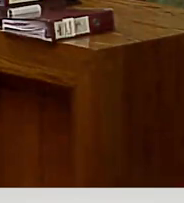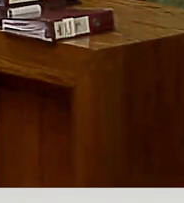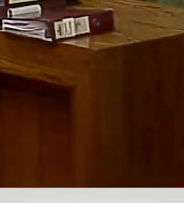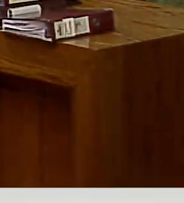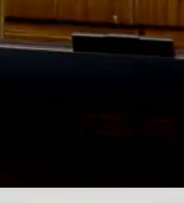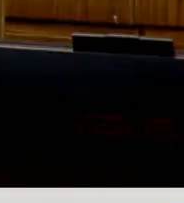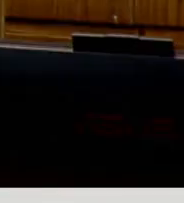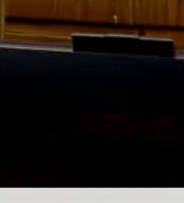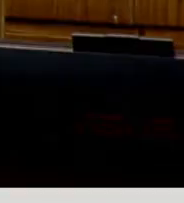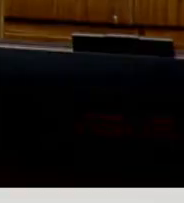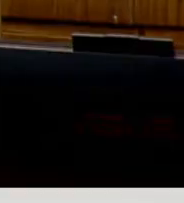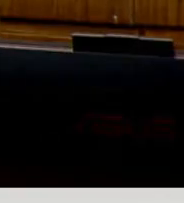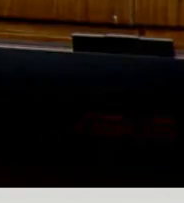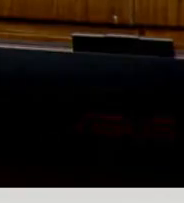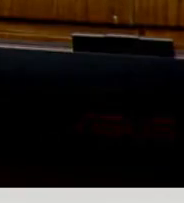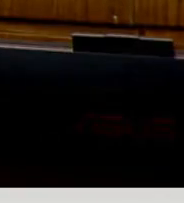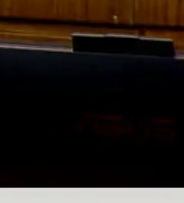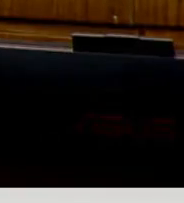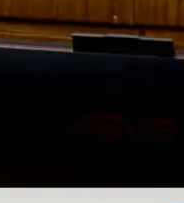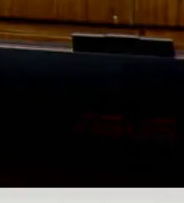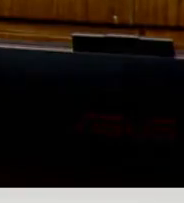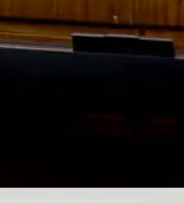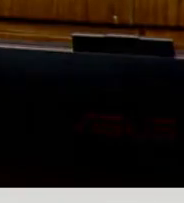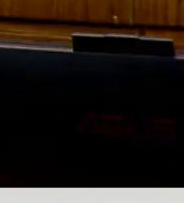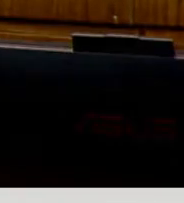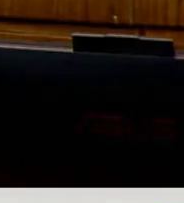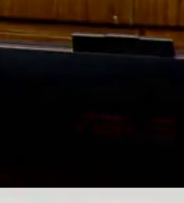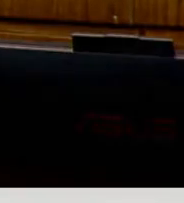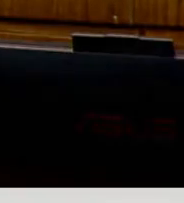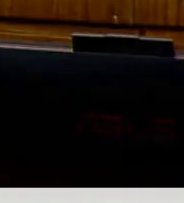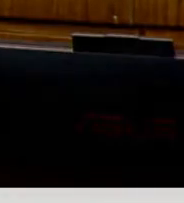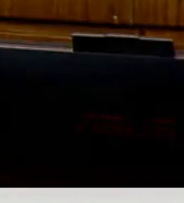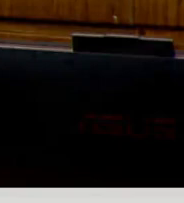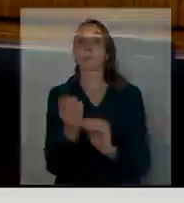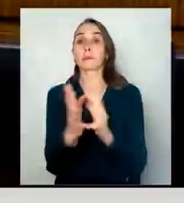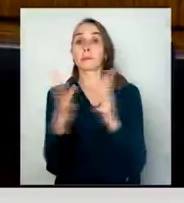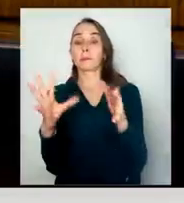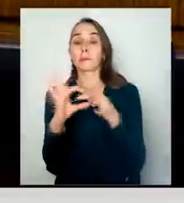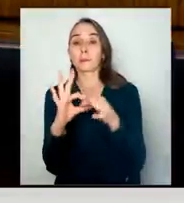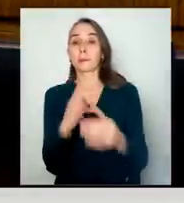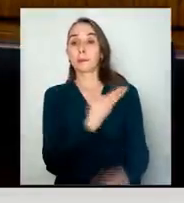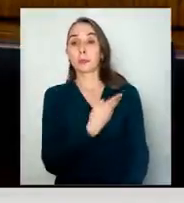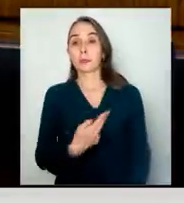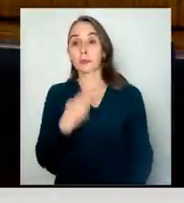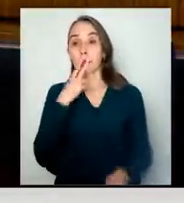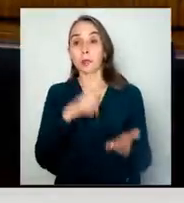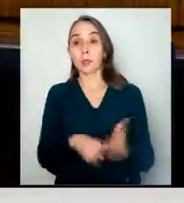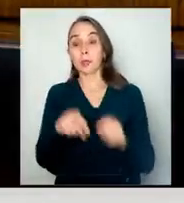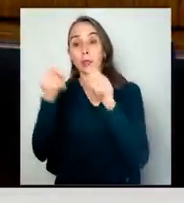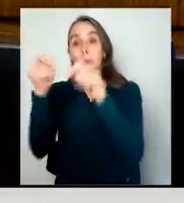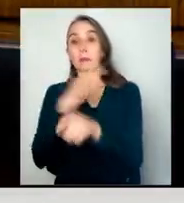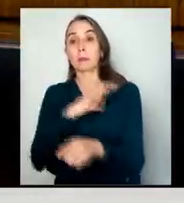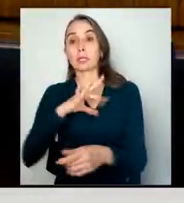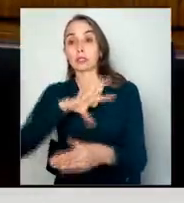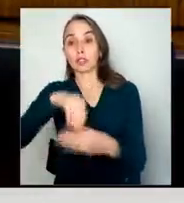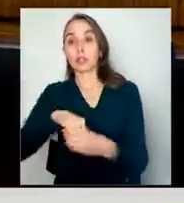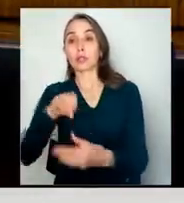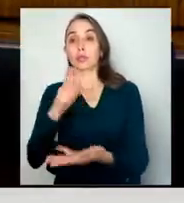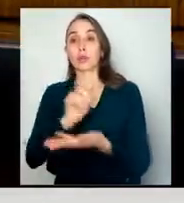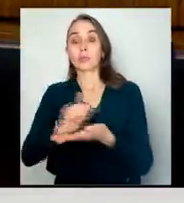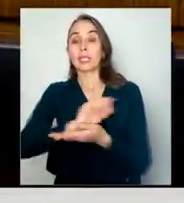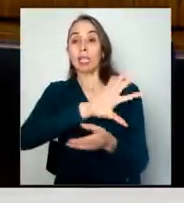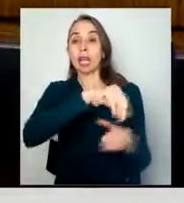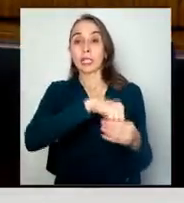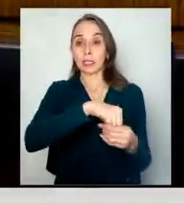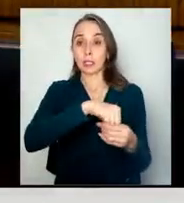se escucha ya es por esto se solicite Muchas gracias presidente se oficia el Ministerio del interior a los subsecretaría del interior para que